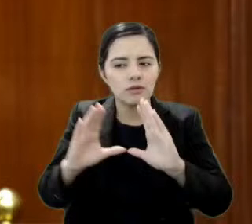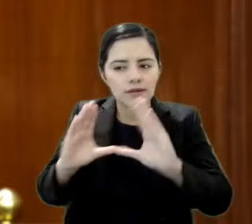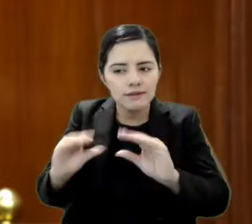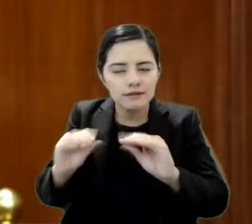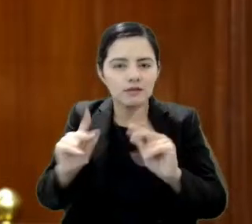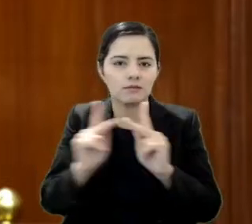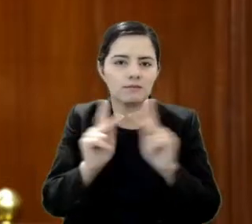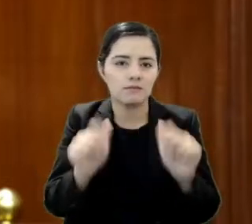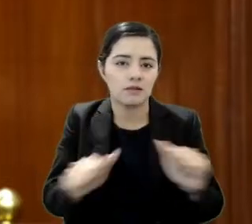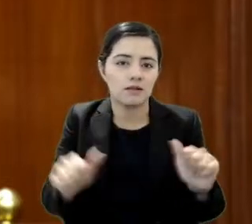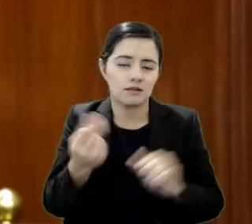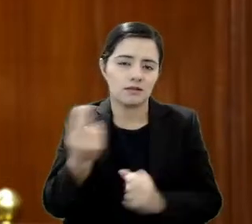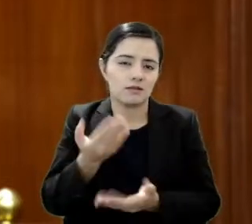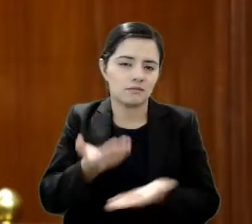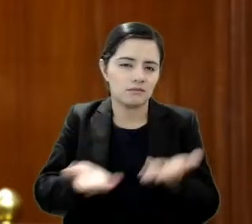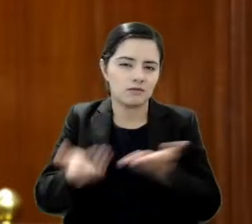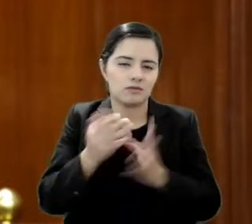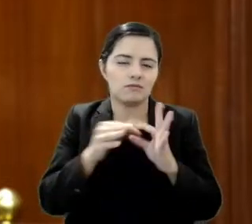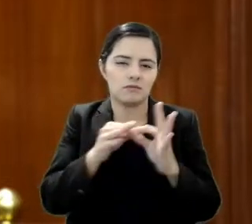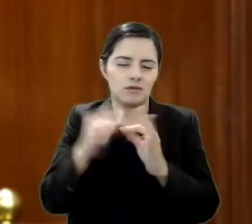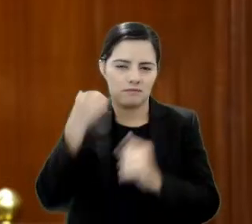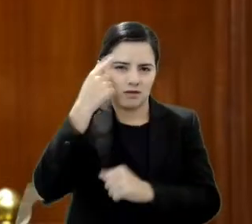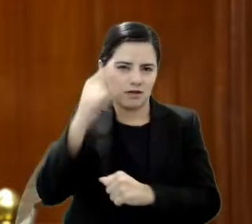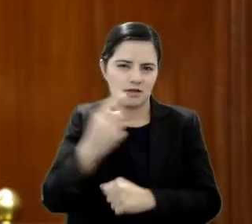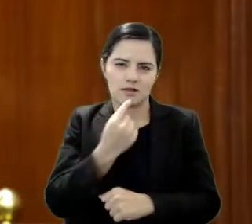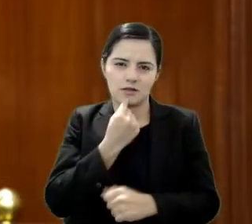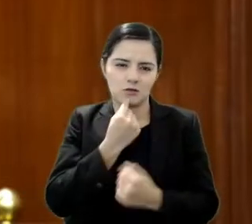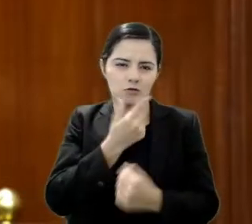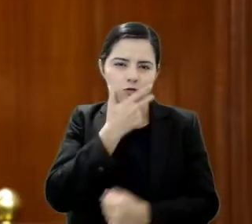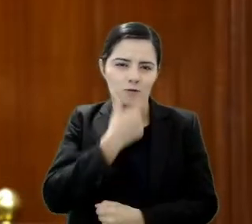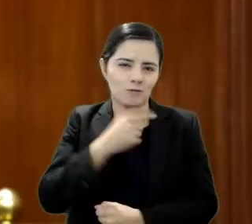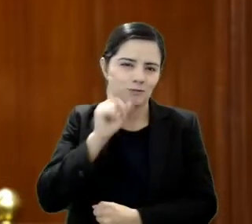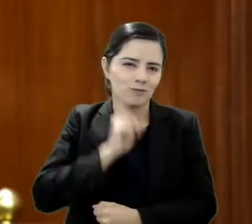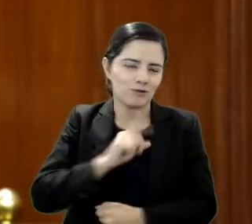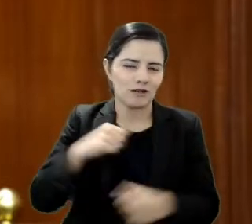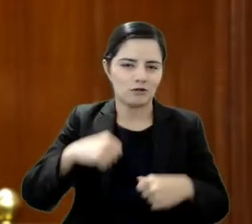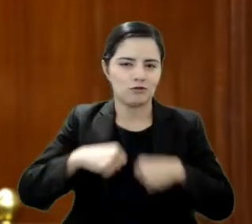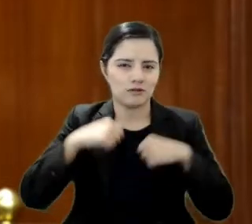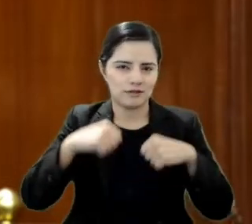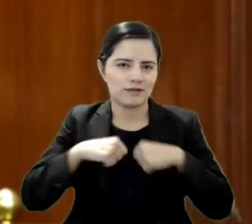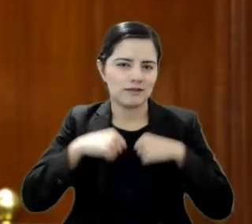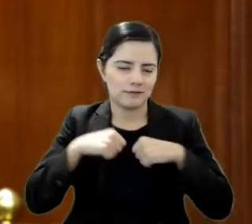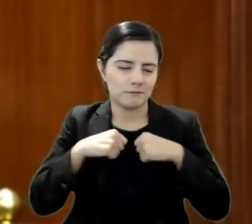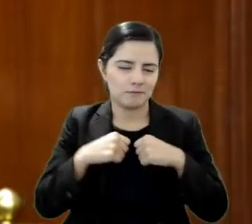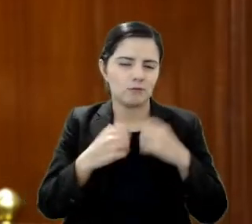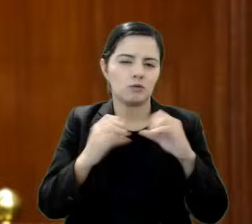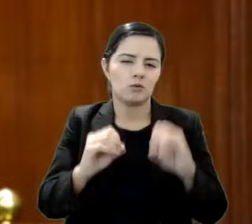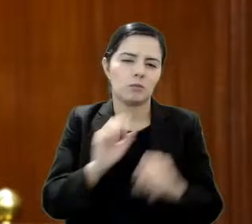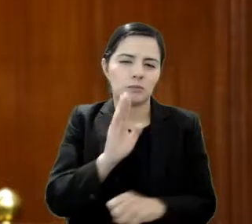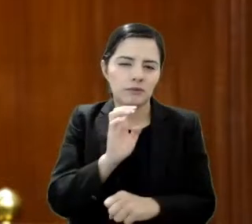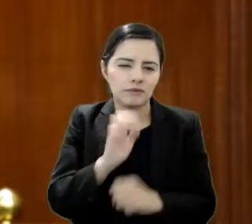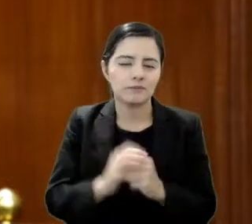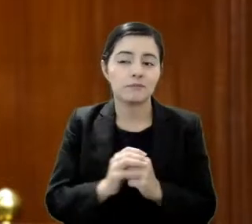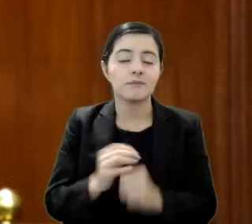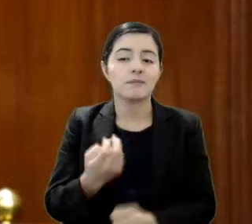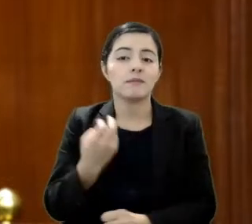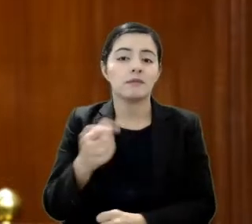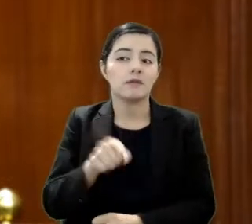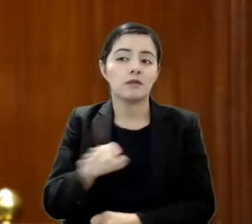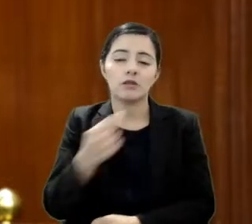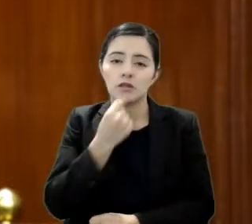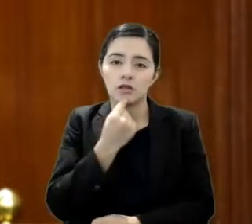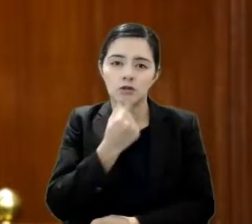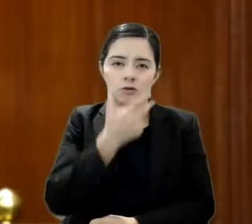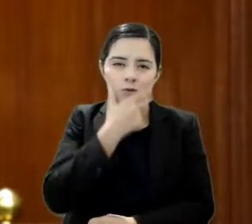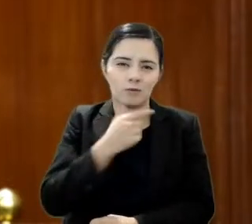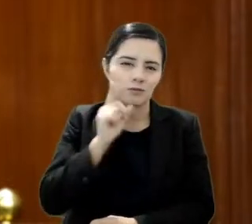a niñas, niños, adolescentes y la primera infancia. En todo asunto relacionado con los derechos humanos de niñas, niños, adolescentes y jóvenes para